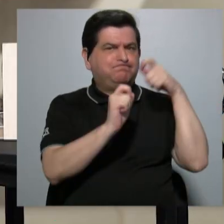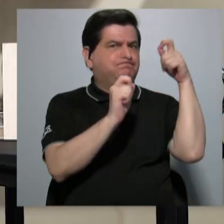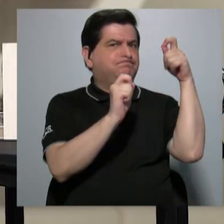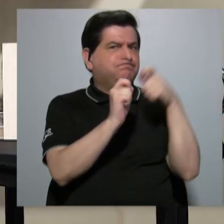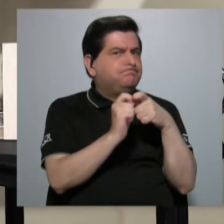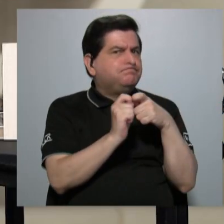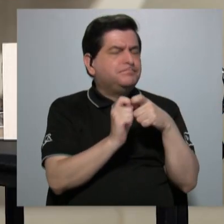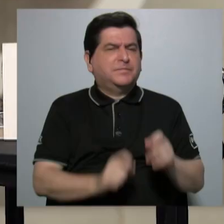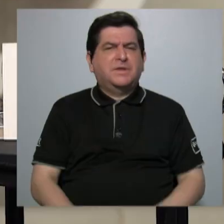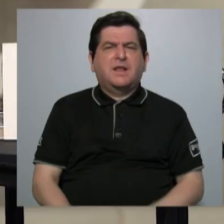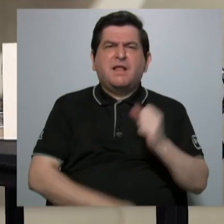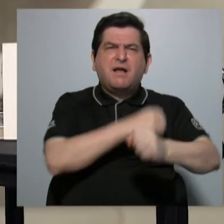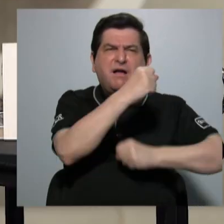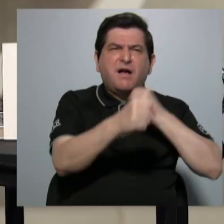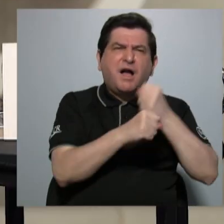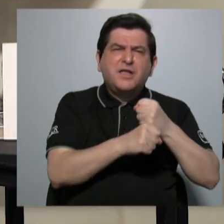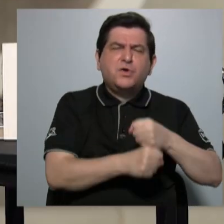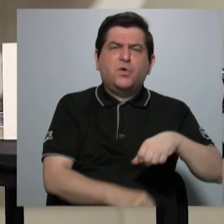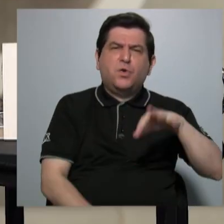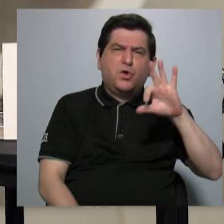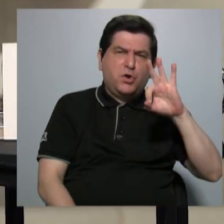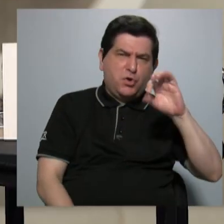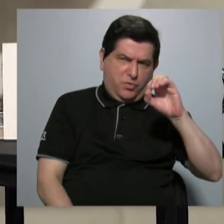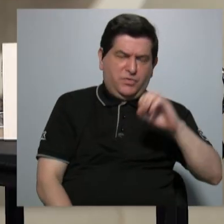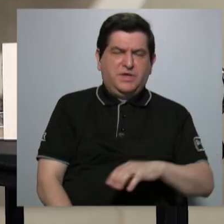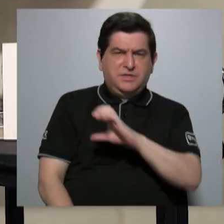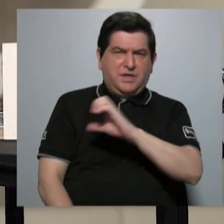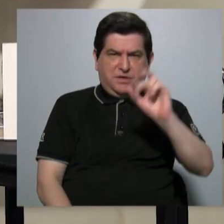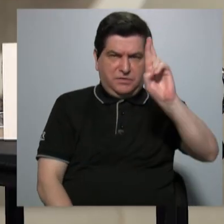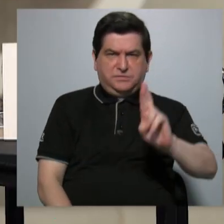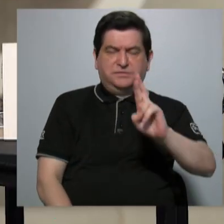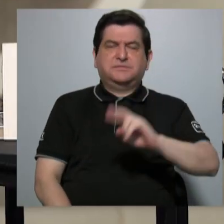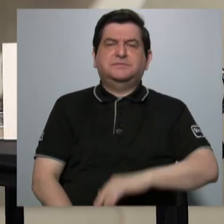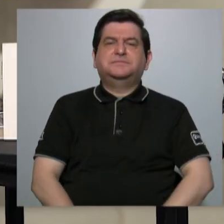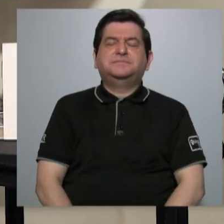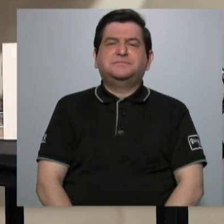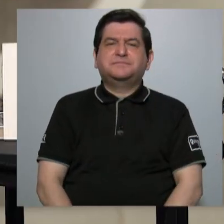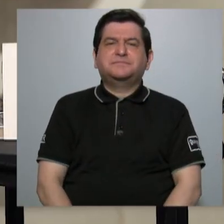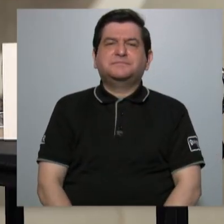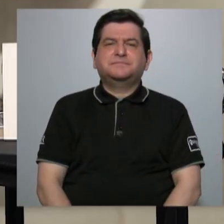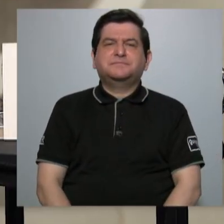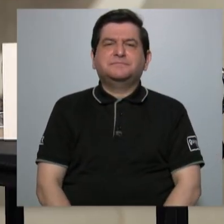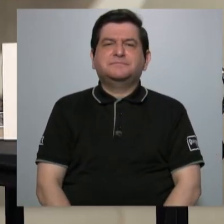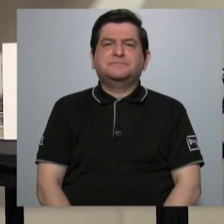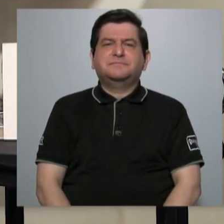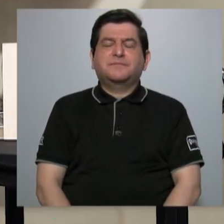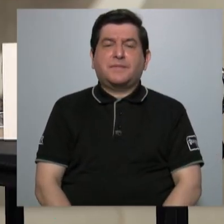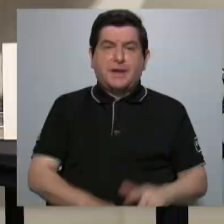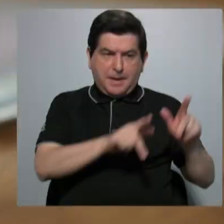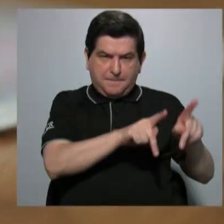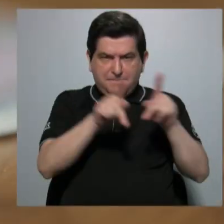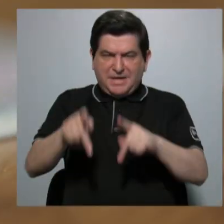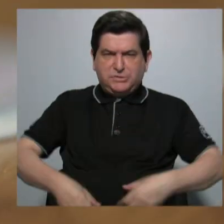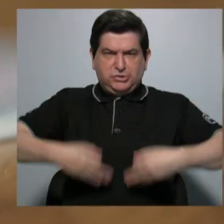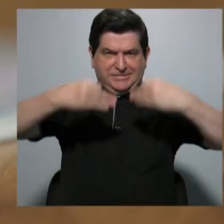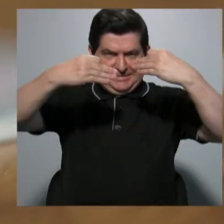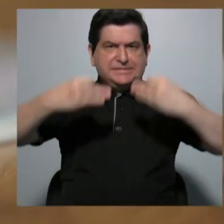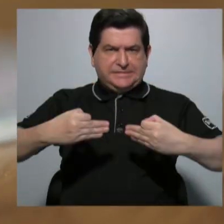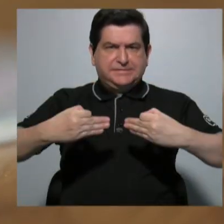específica, ¿verdad? Que son los años 90 en Costa Rica. Entonces, los que decidimos